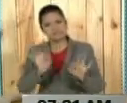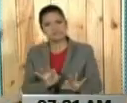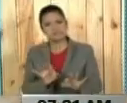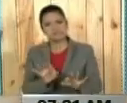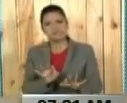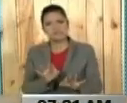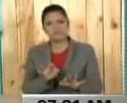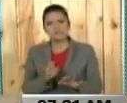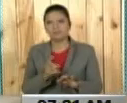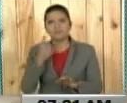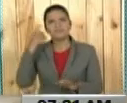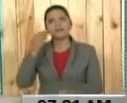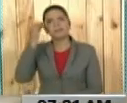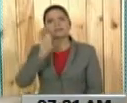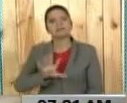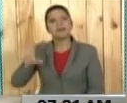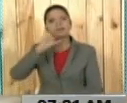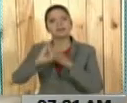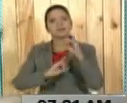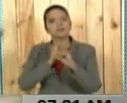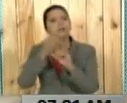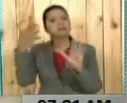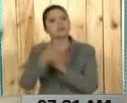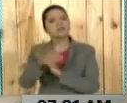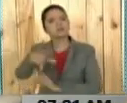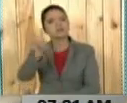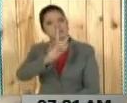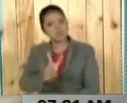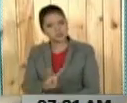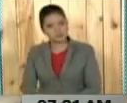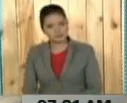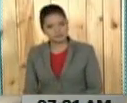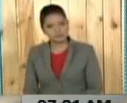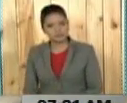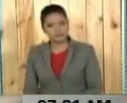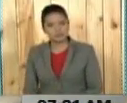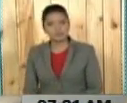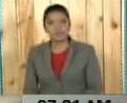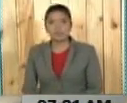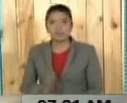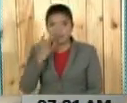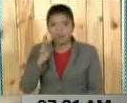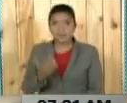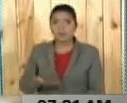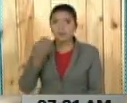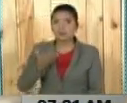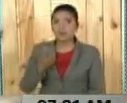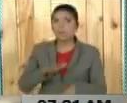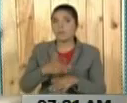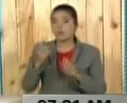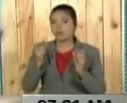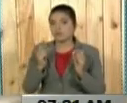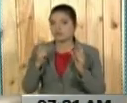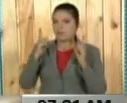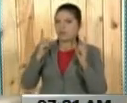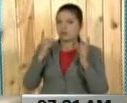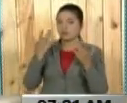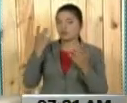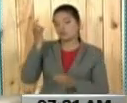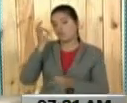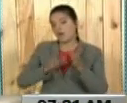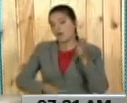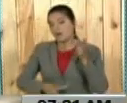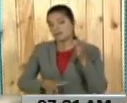maneja internacionalmente sobre lo que está sucediendo en Venezuela. Verdad que es muy importante porque es algo sorpresivo, es una suerte